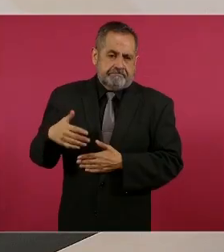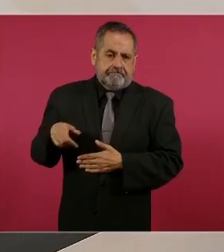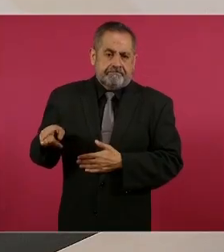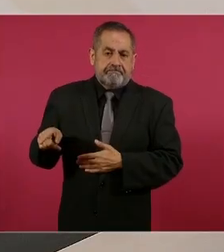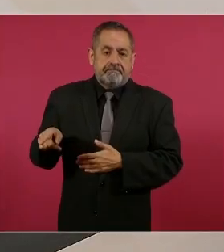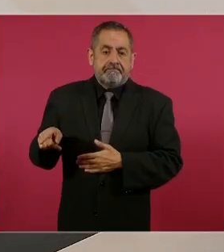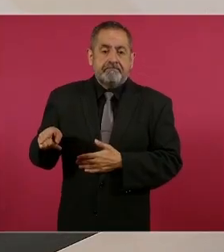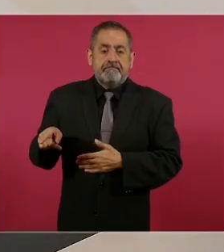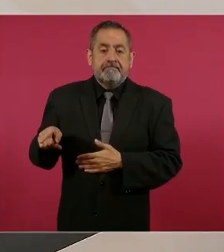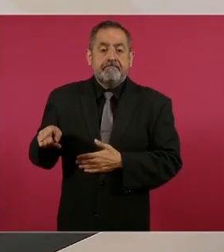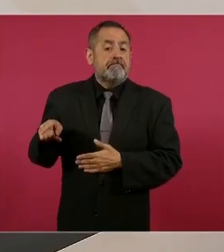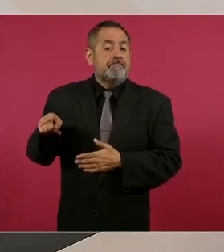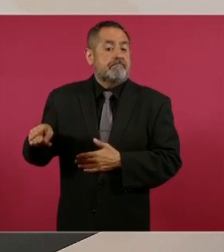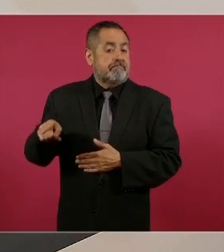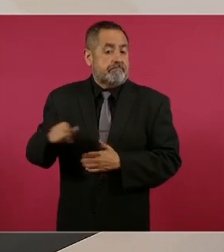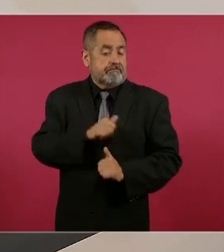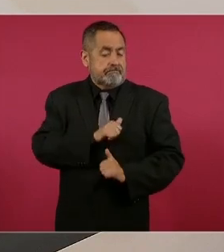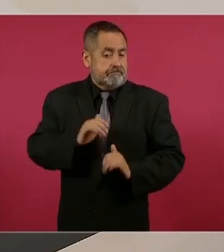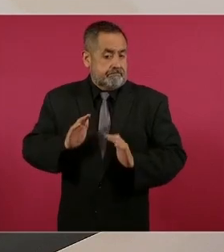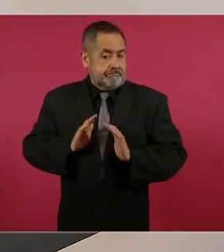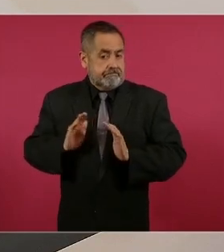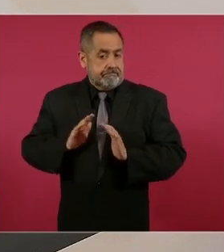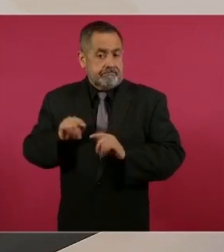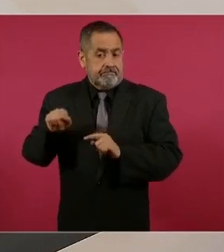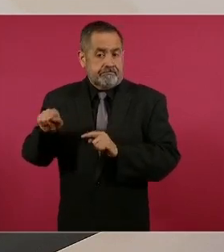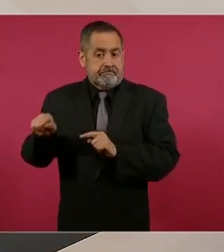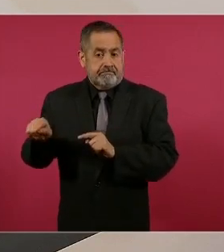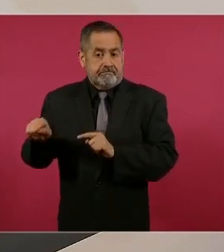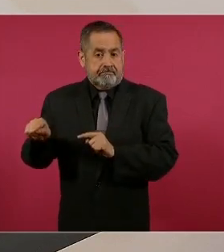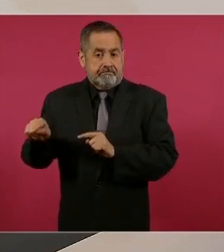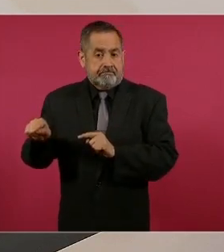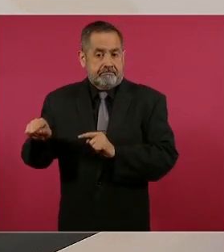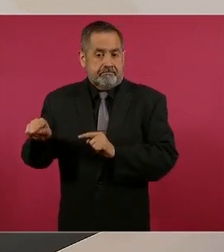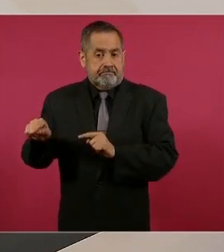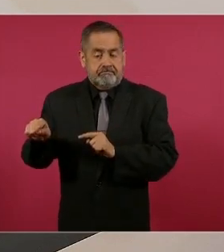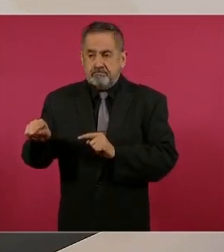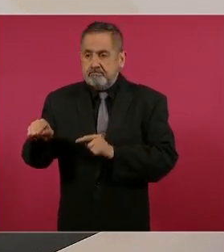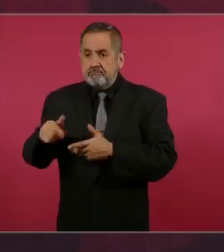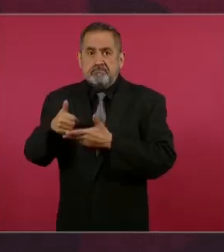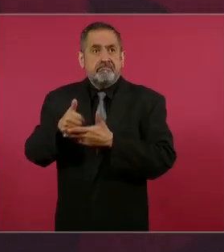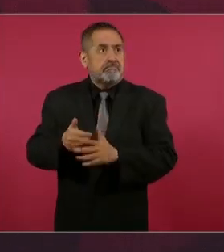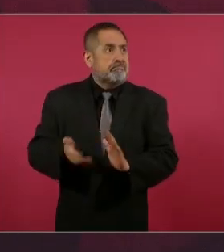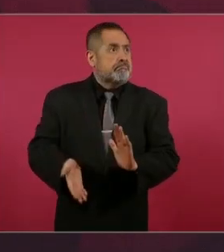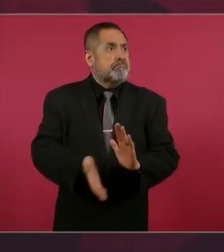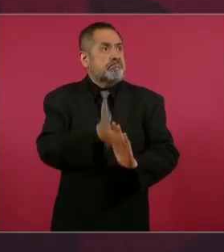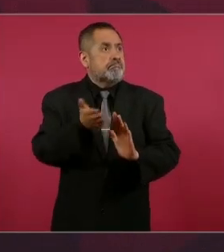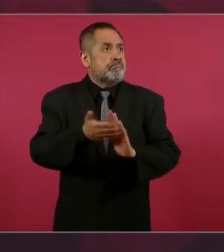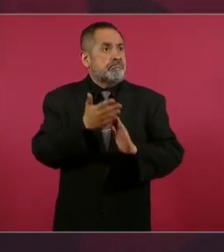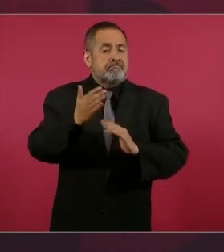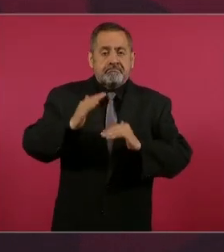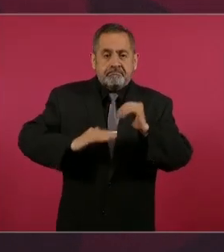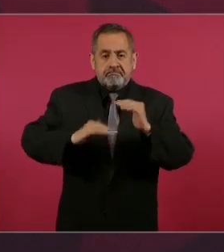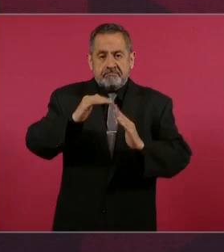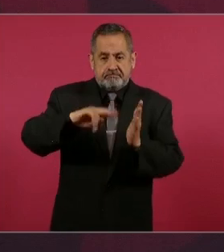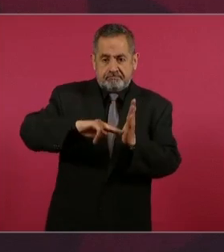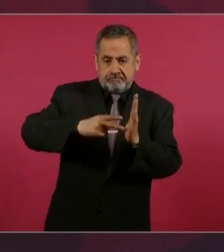la contribución del Ejército para la construcción de obras